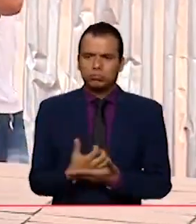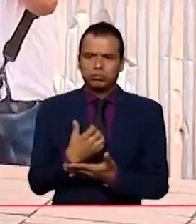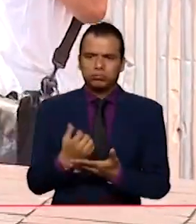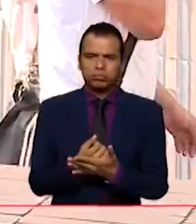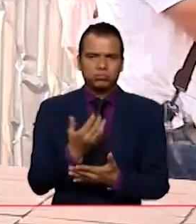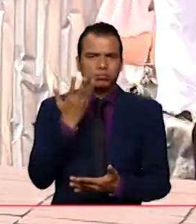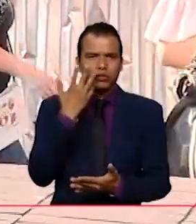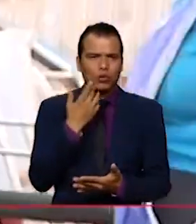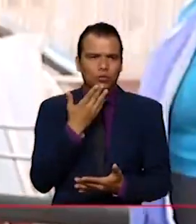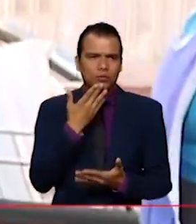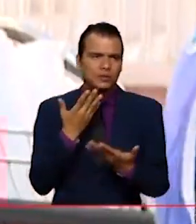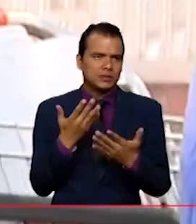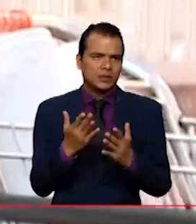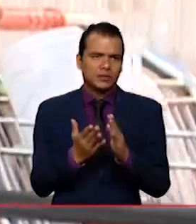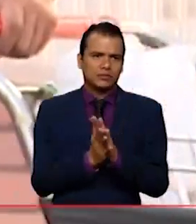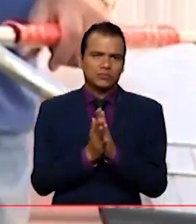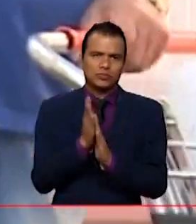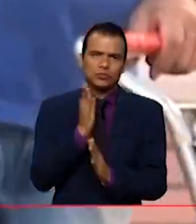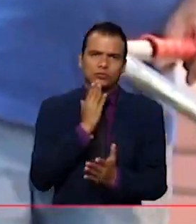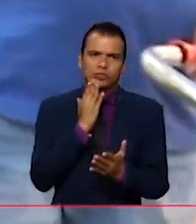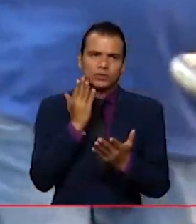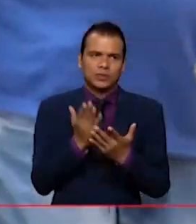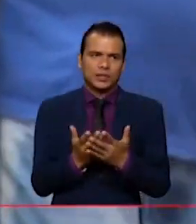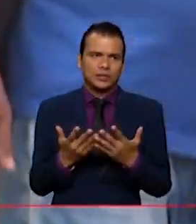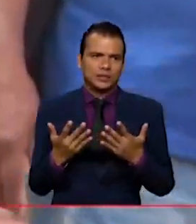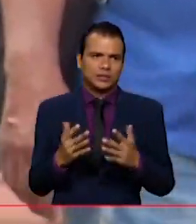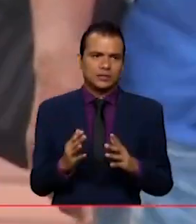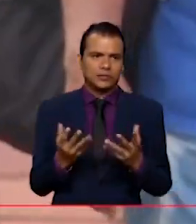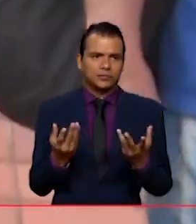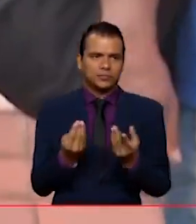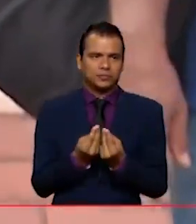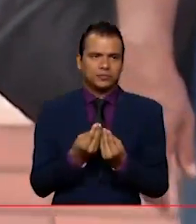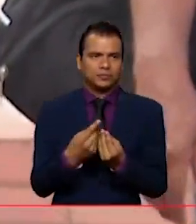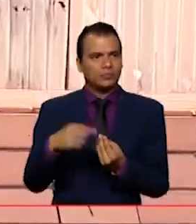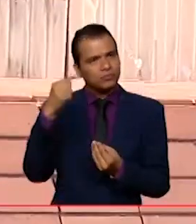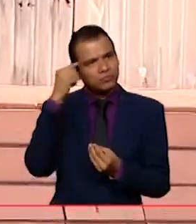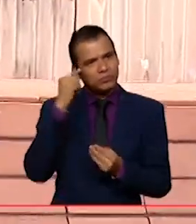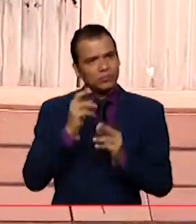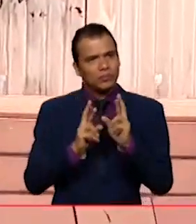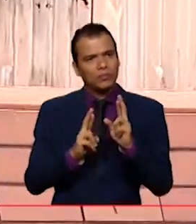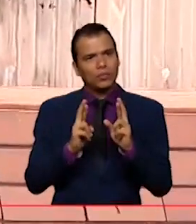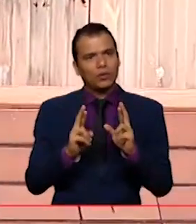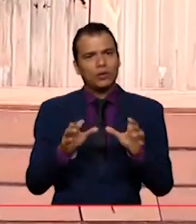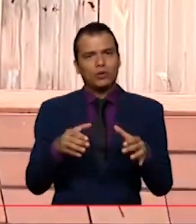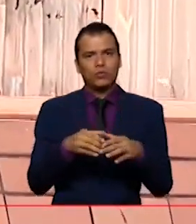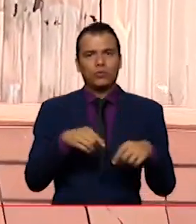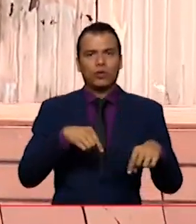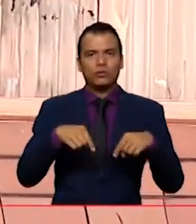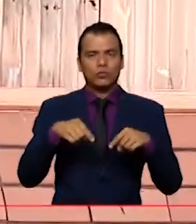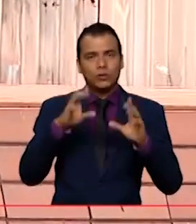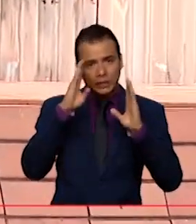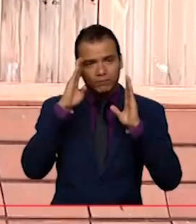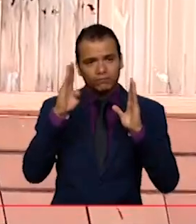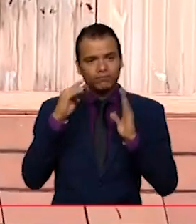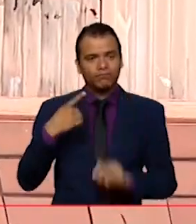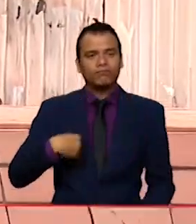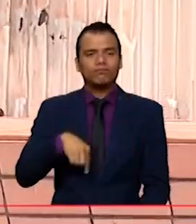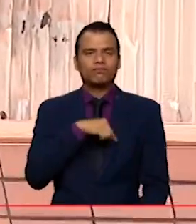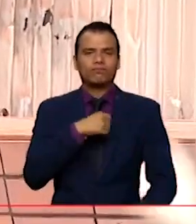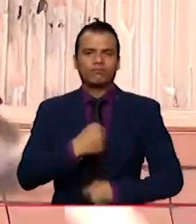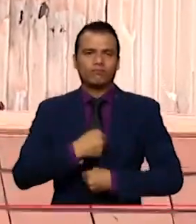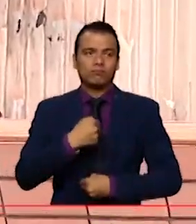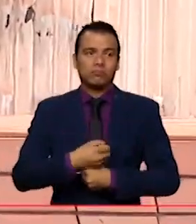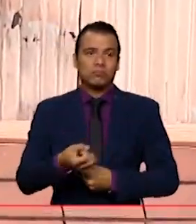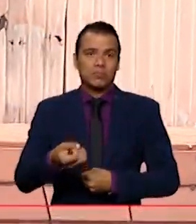el sustento, gracias a Dios. Ellos, al igual que sus familias, esperan que las autoridades locales den una mirada a su labor y